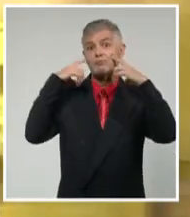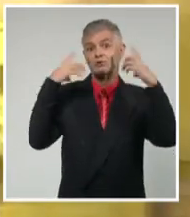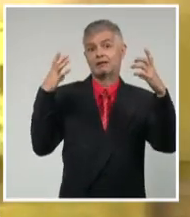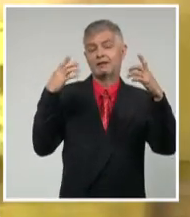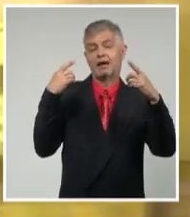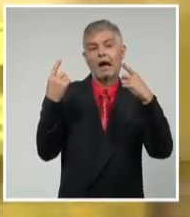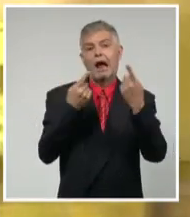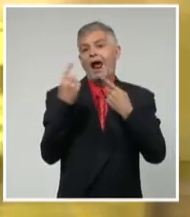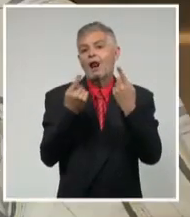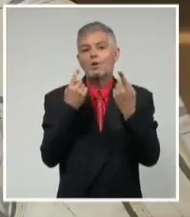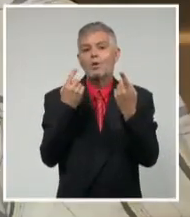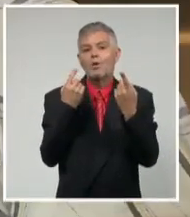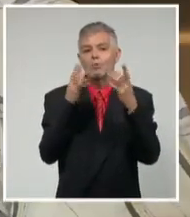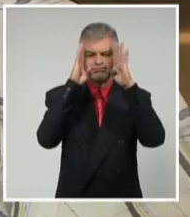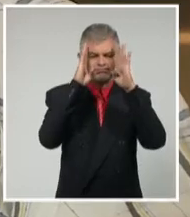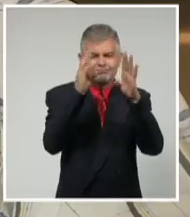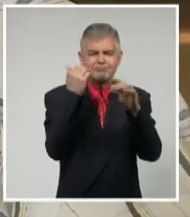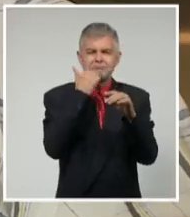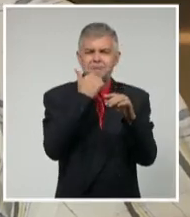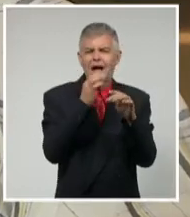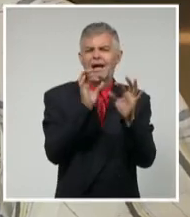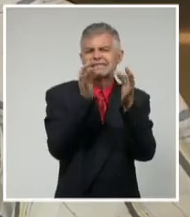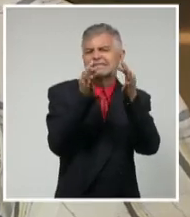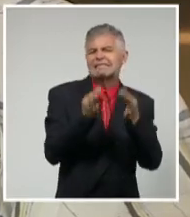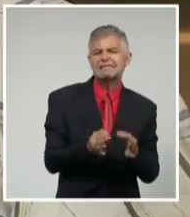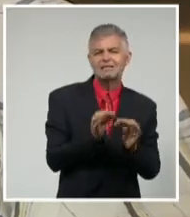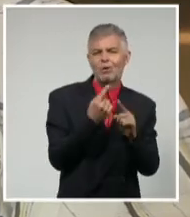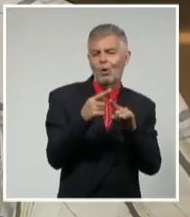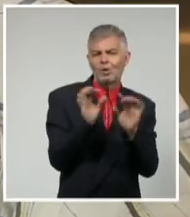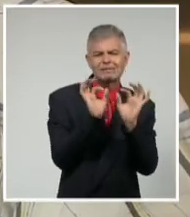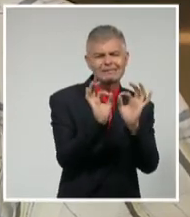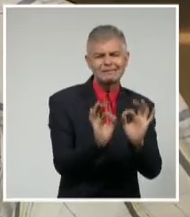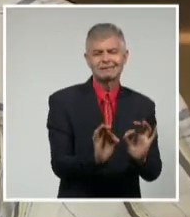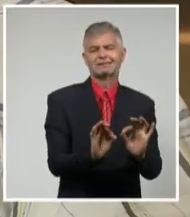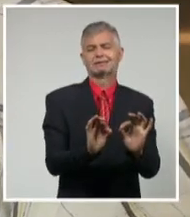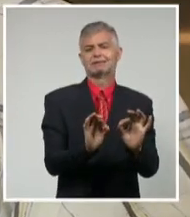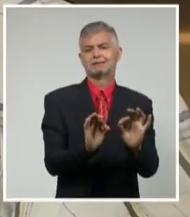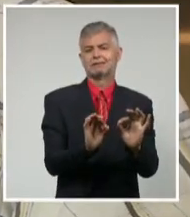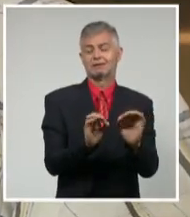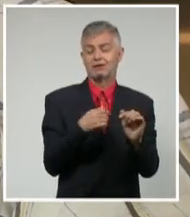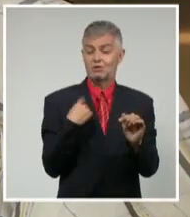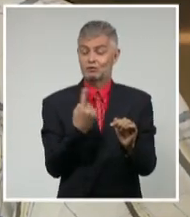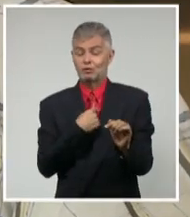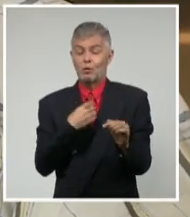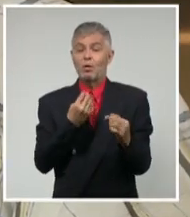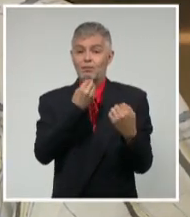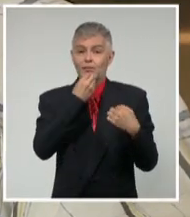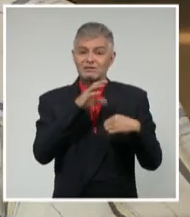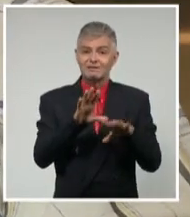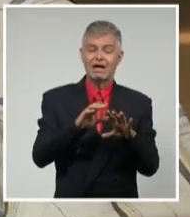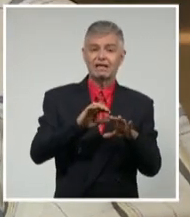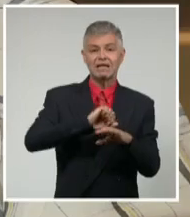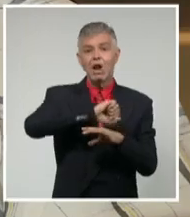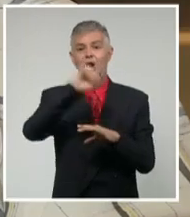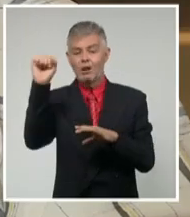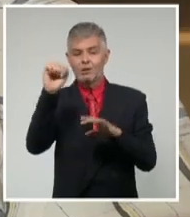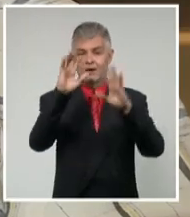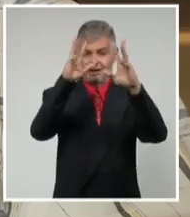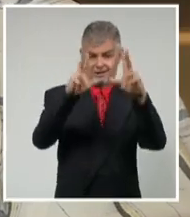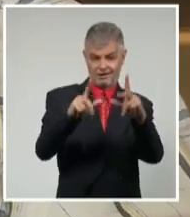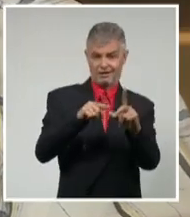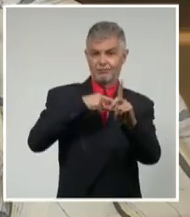más insignificantes. Tenemos tales circunstancias, tales posibilidades de resultados positivos